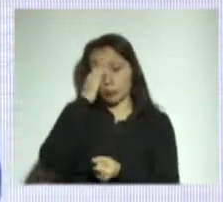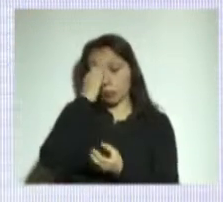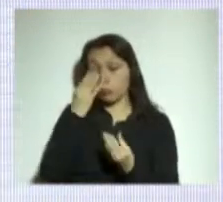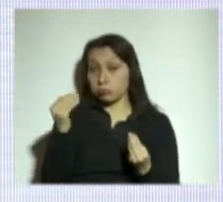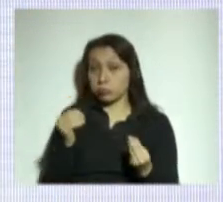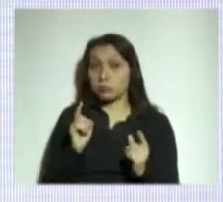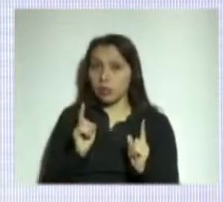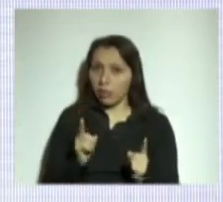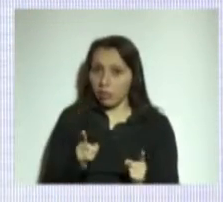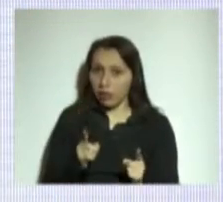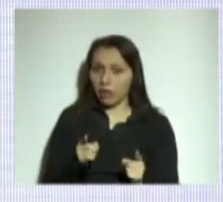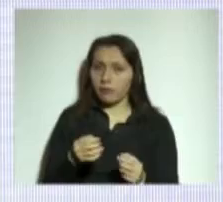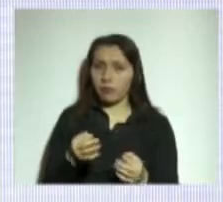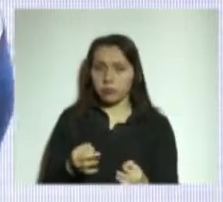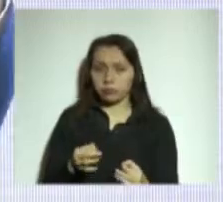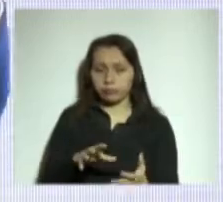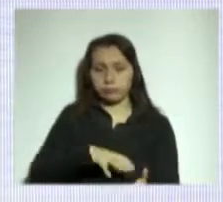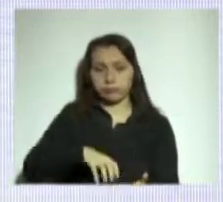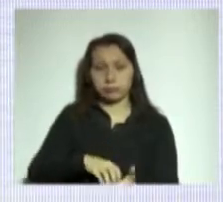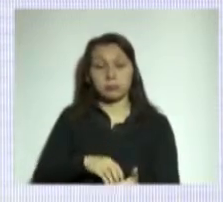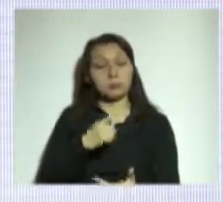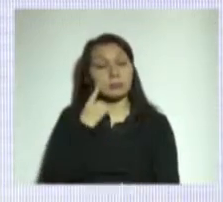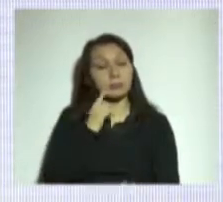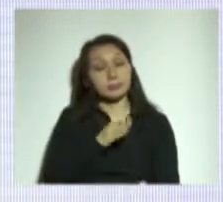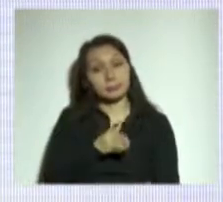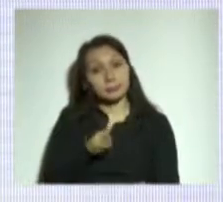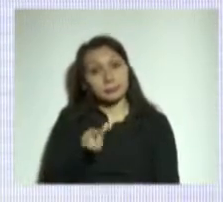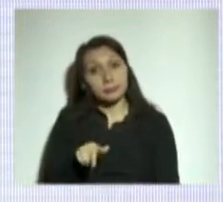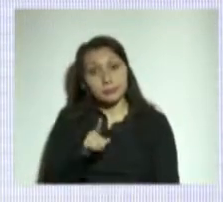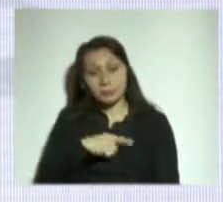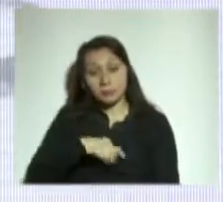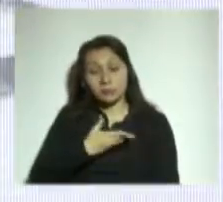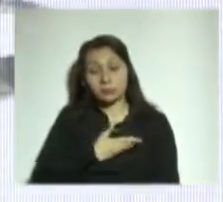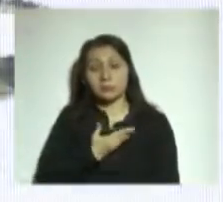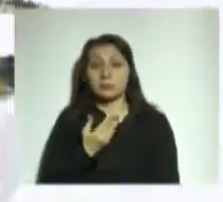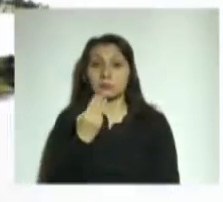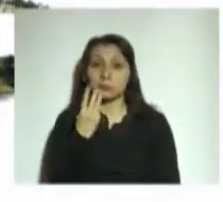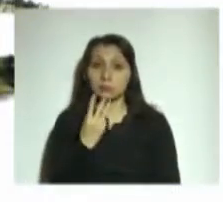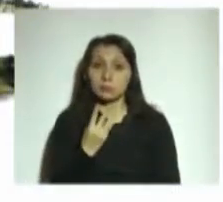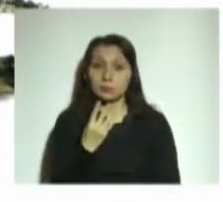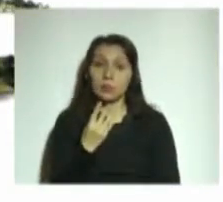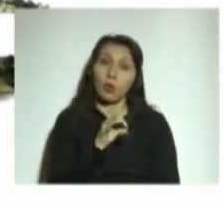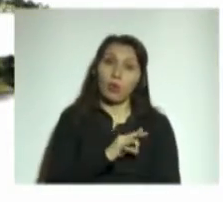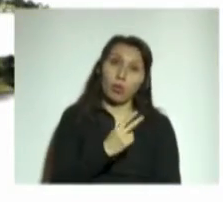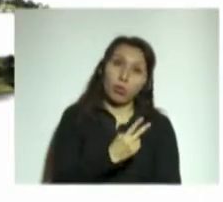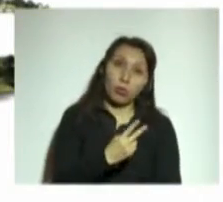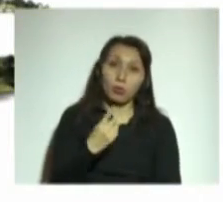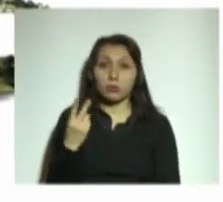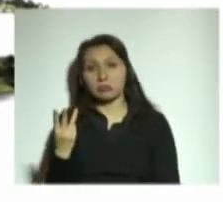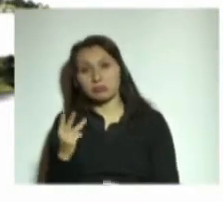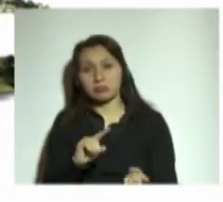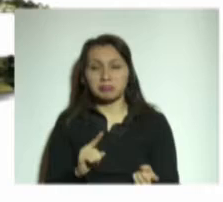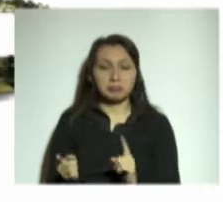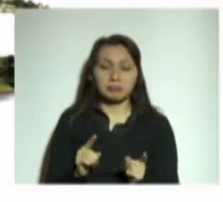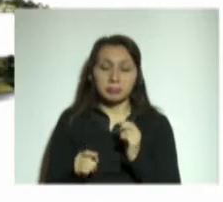casos, que tiene que ser con un carácter nacional, ¿no? Por lo tanto, estamos en tres, o en dos, o en tres,